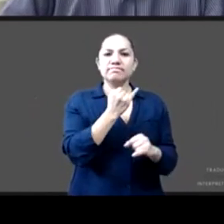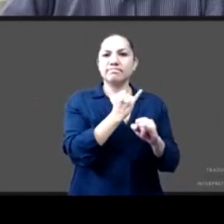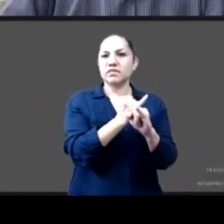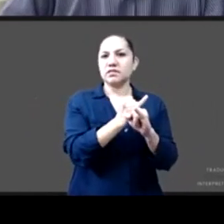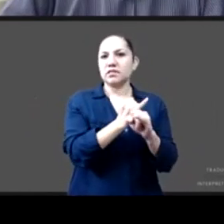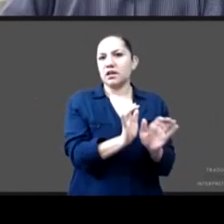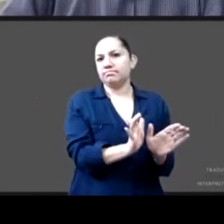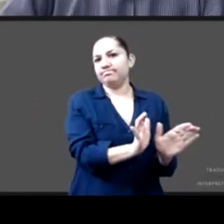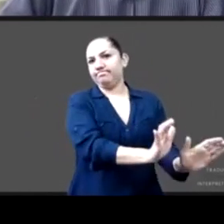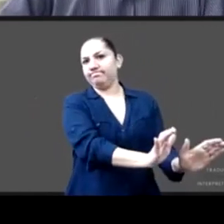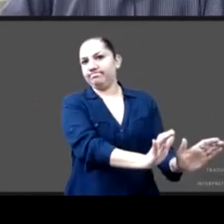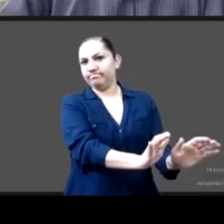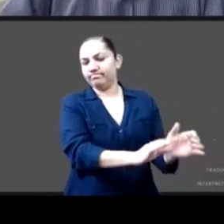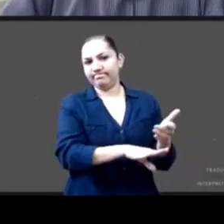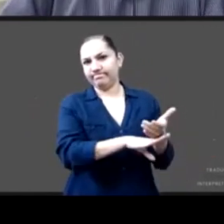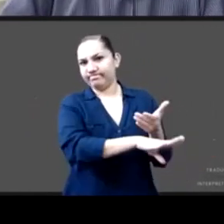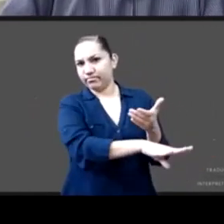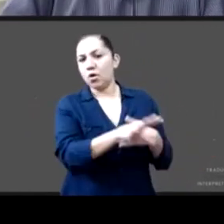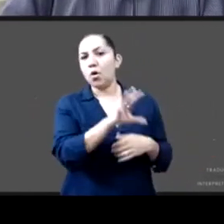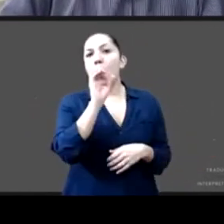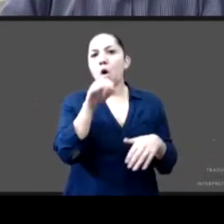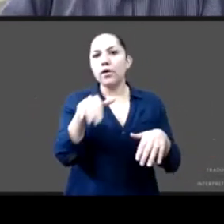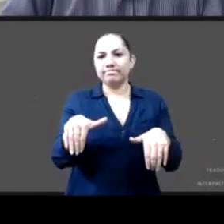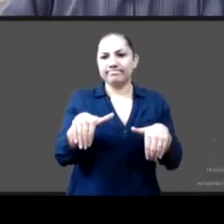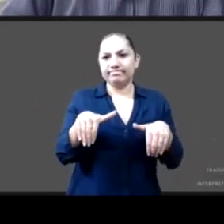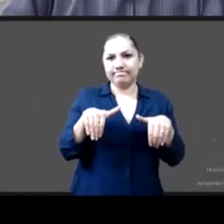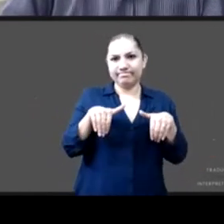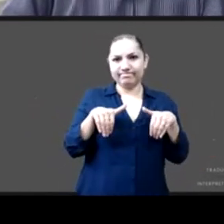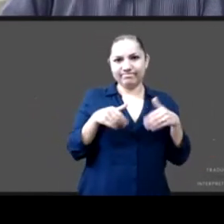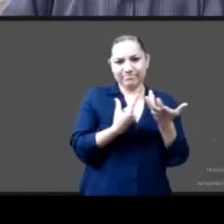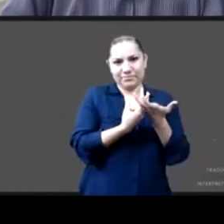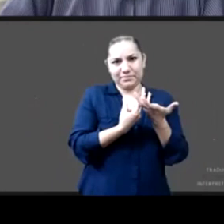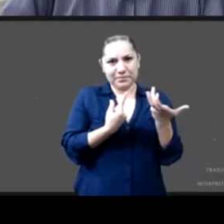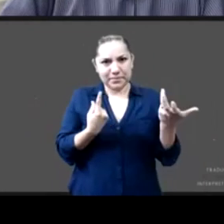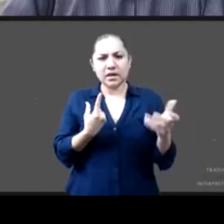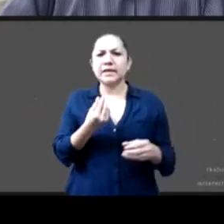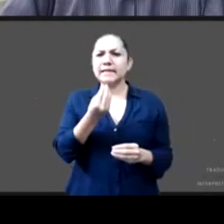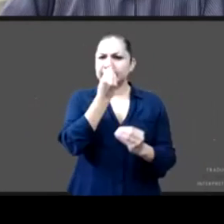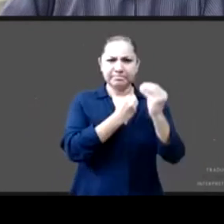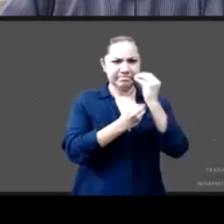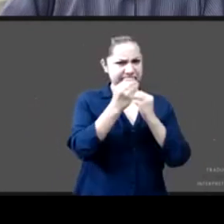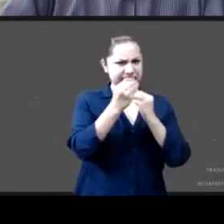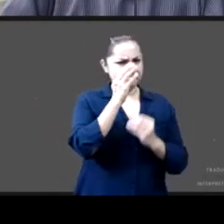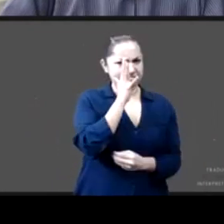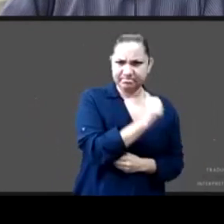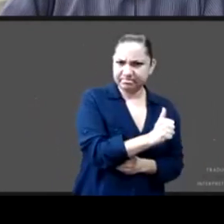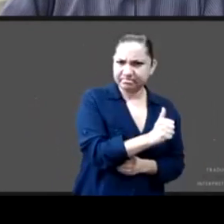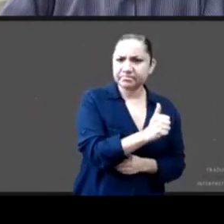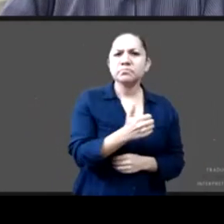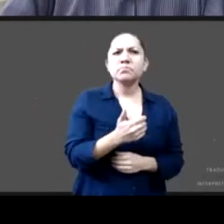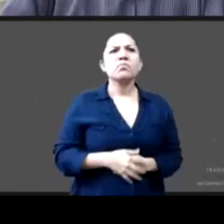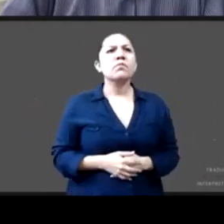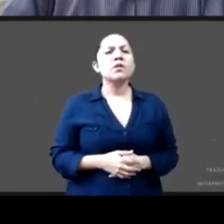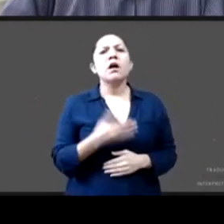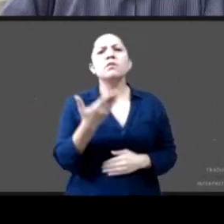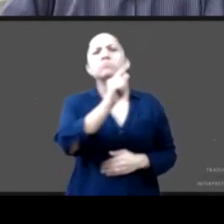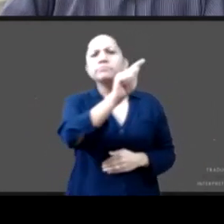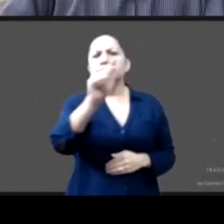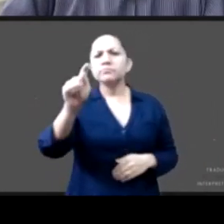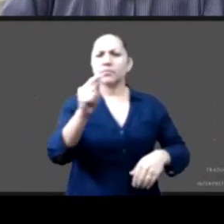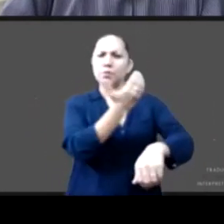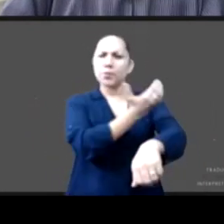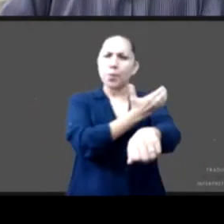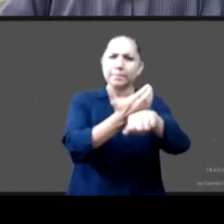aislando, falta de apetito, no quieren hablar más con los compañeros con los que tenían